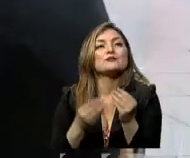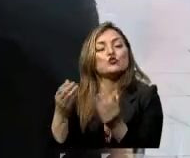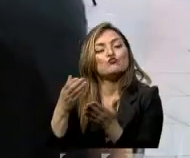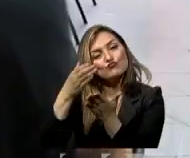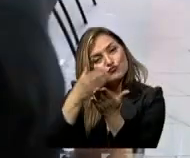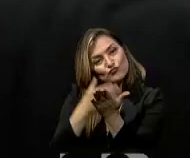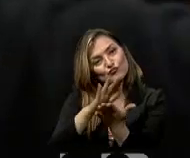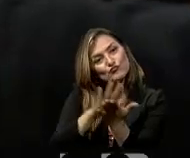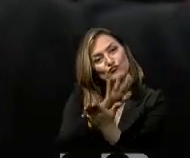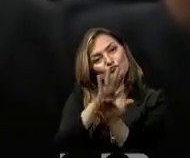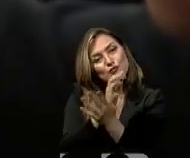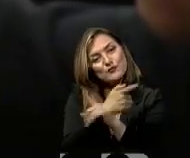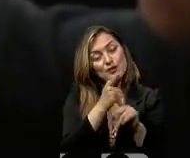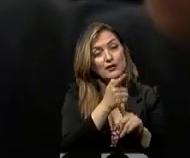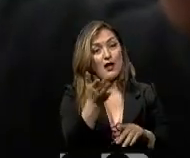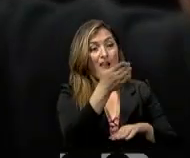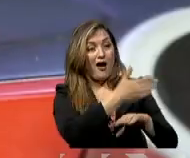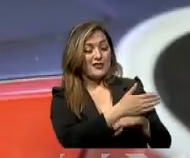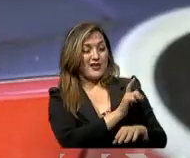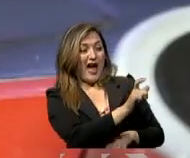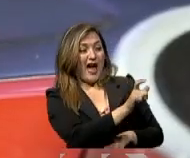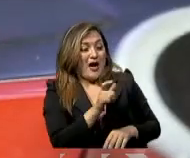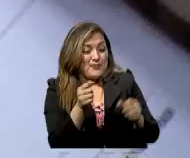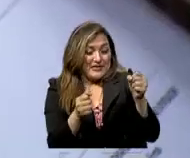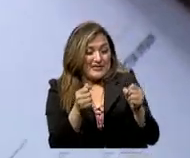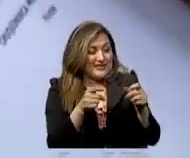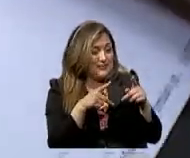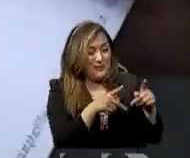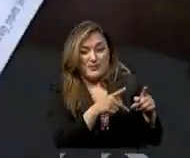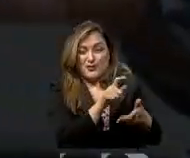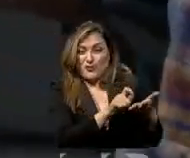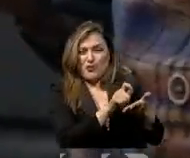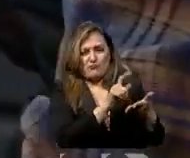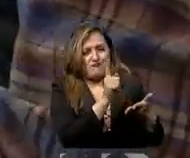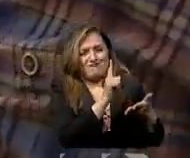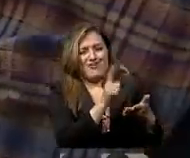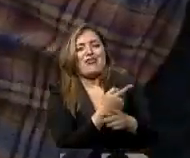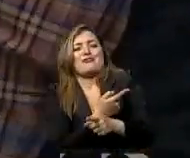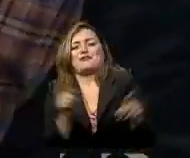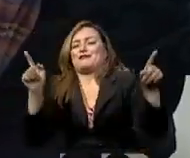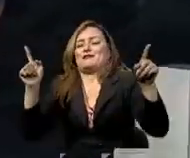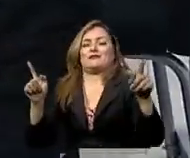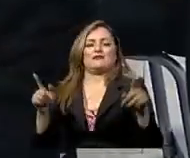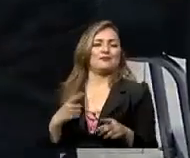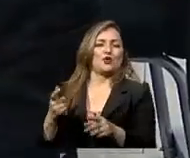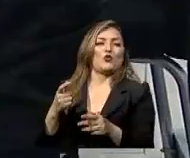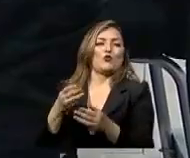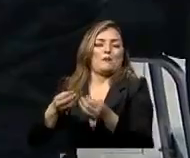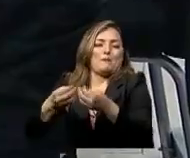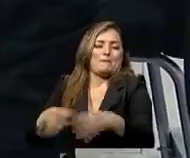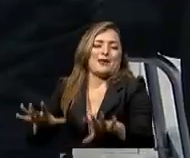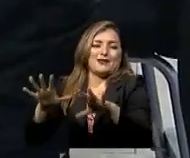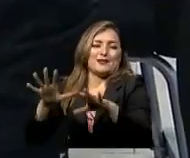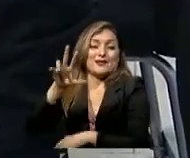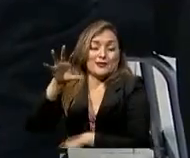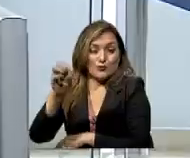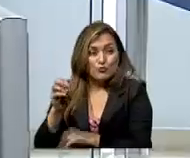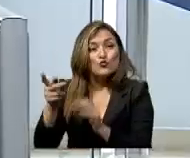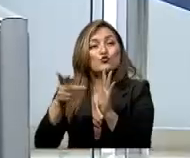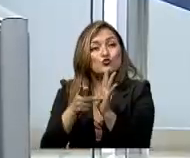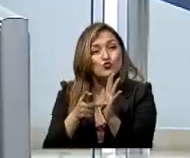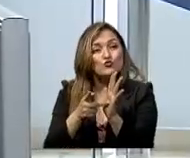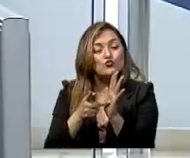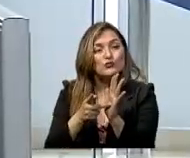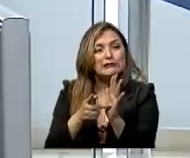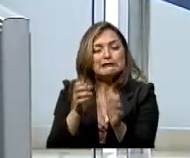en una escuela distinta a la que obtuvieron la licencia de conducir. Además, la autoridad señala que perdidos los 30 puntos de la licencia sin